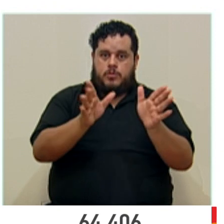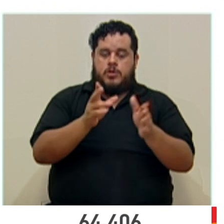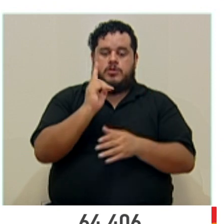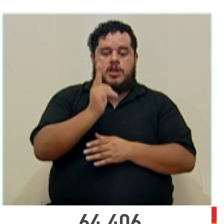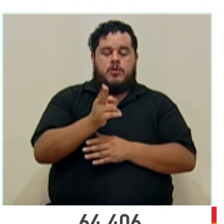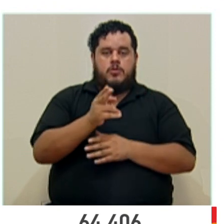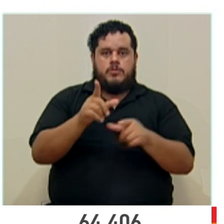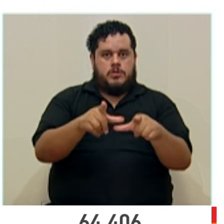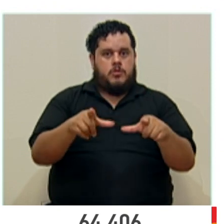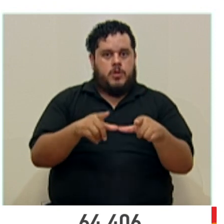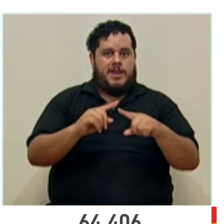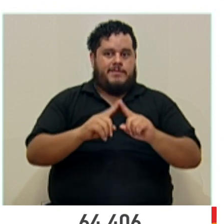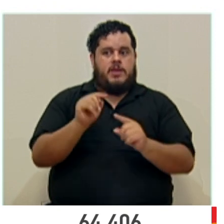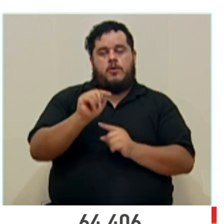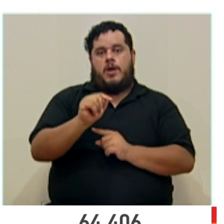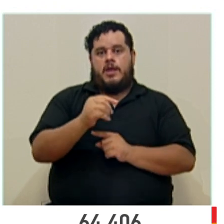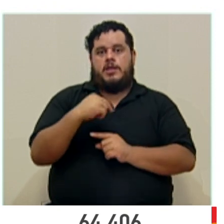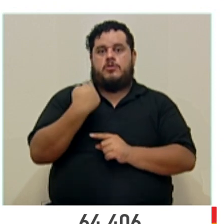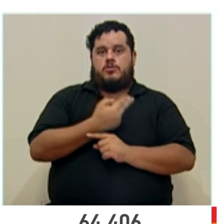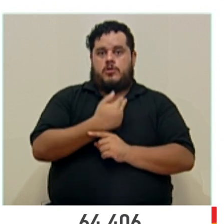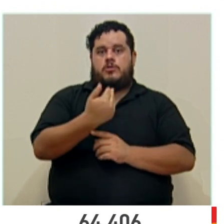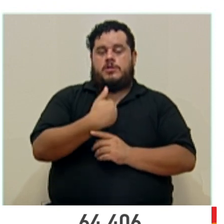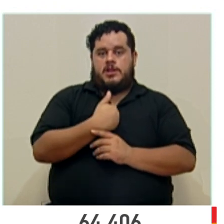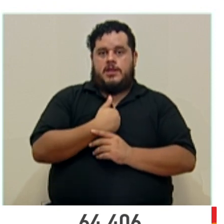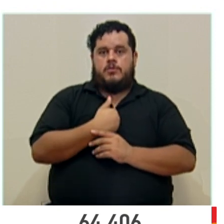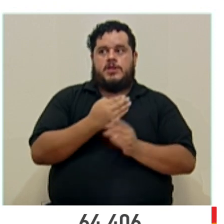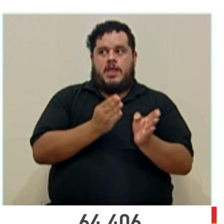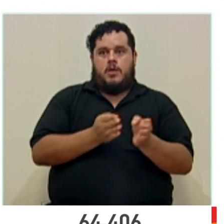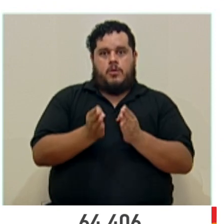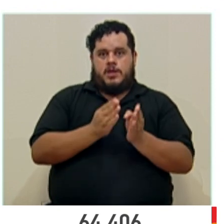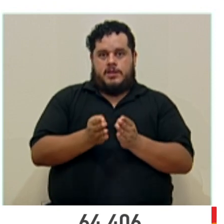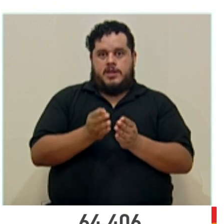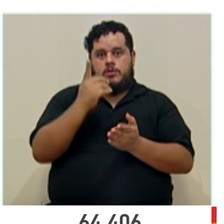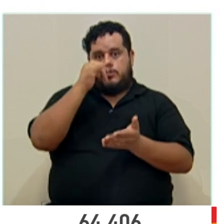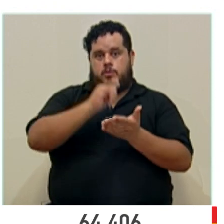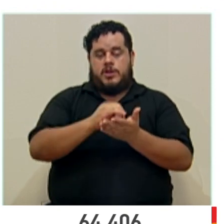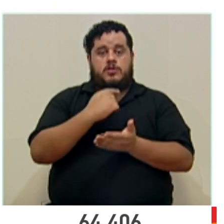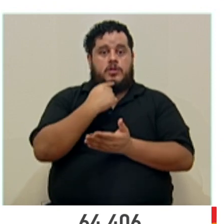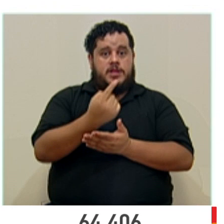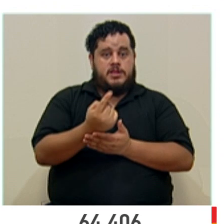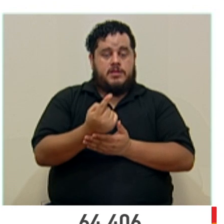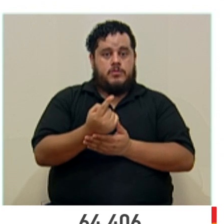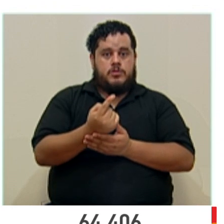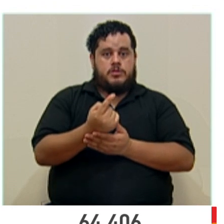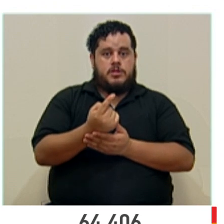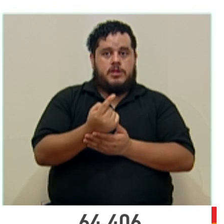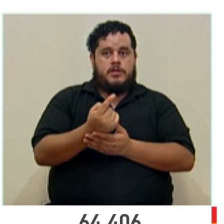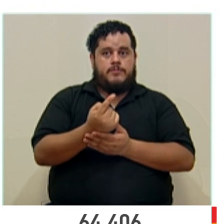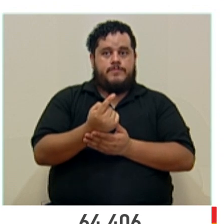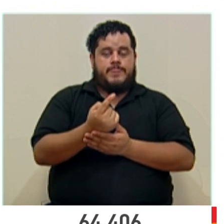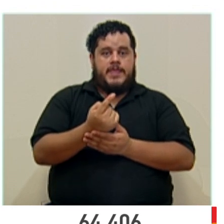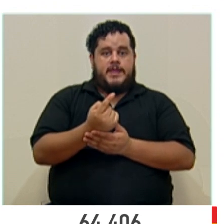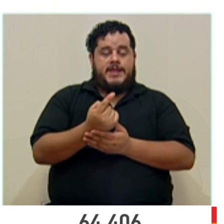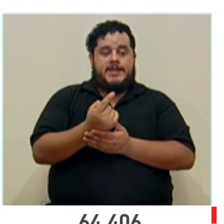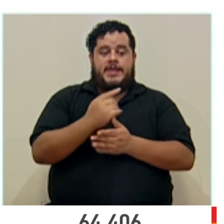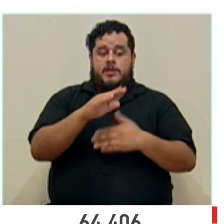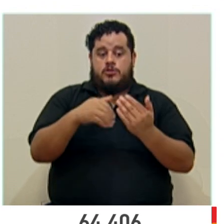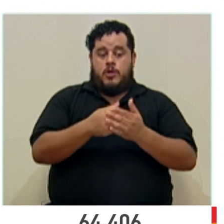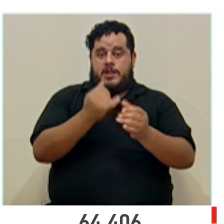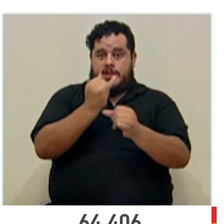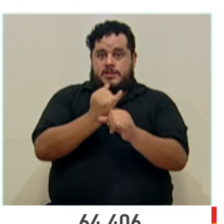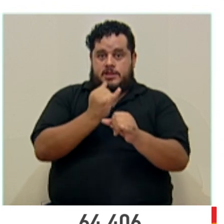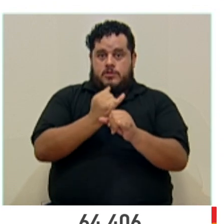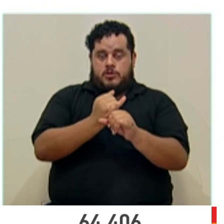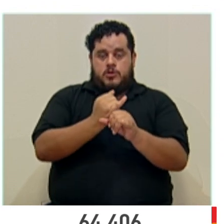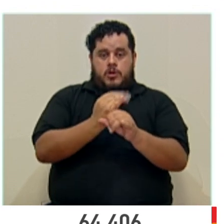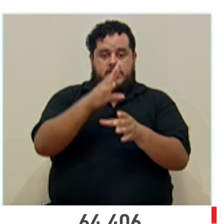mismo cantón, y entonces ahí es donde tenemos que organizarnos. Por eso decimos que las instituciones